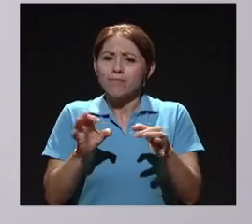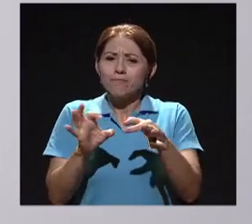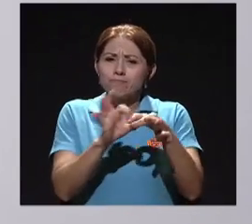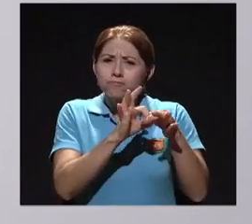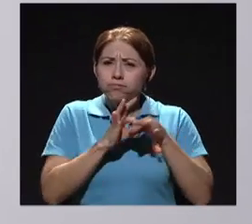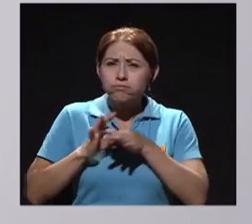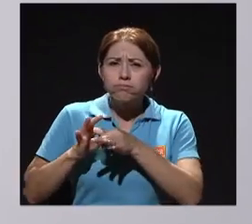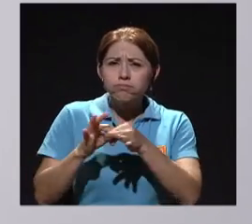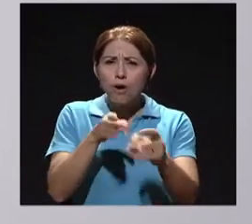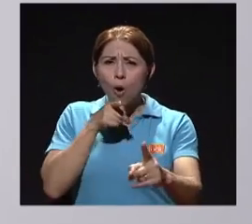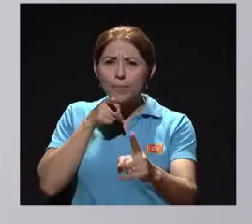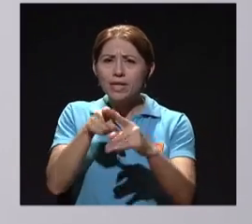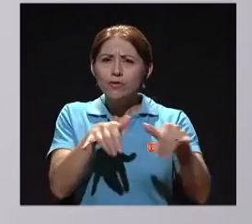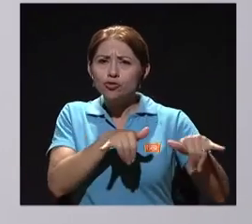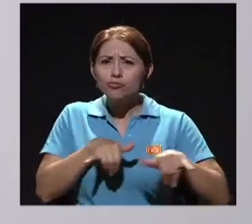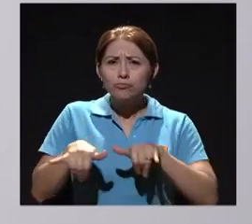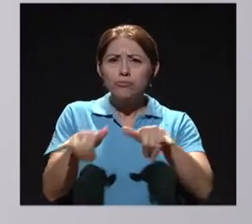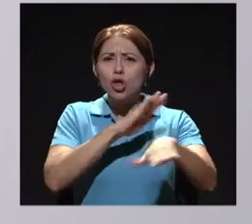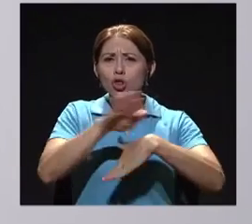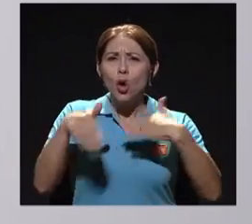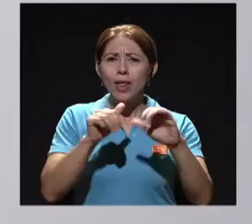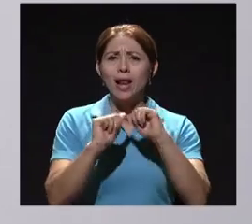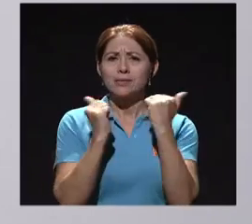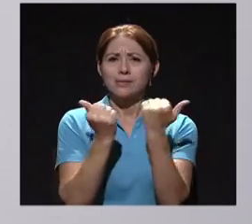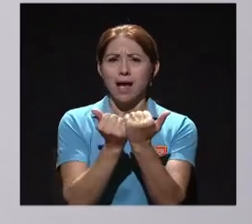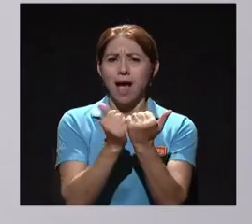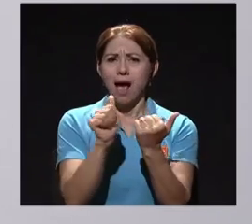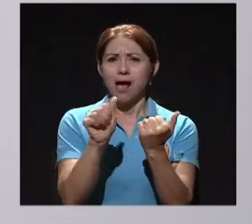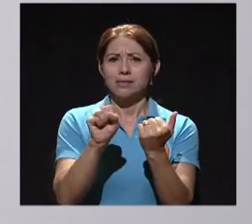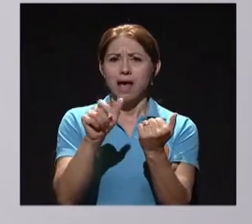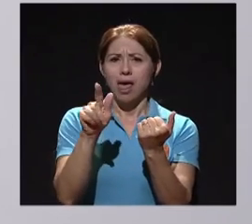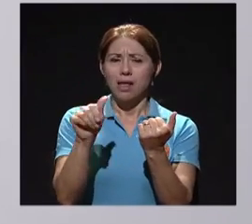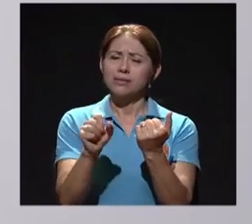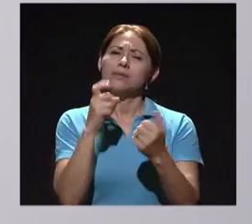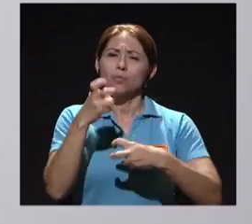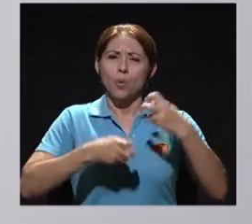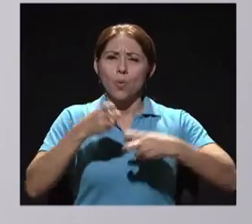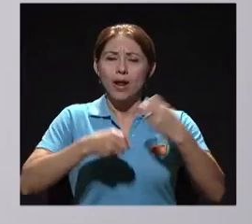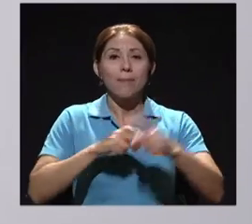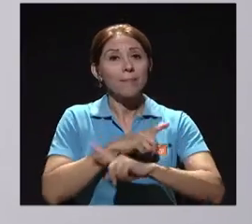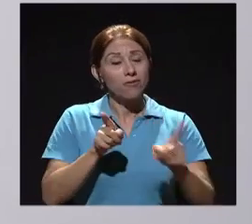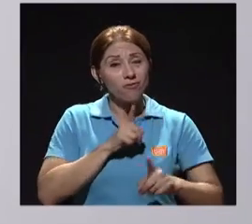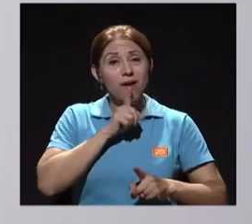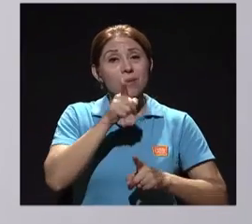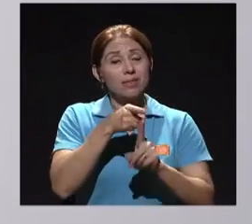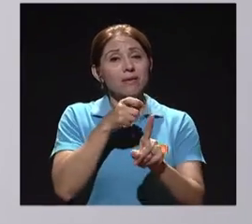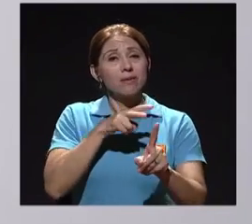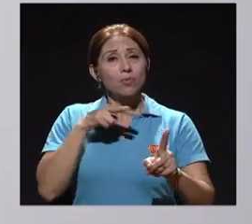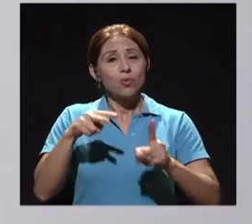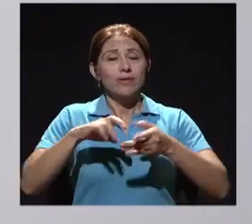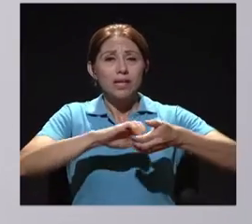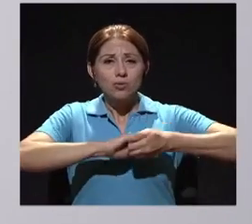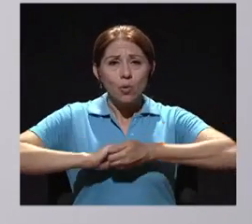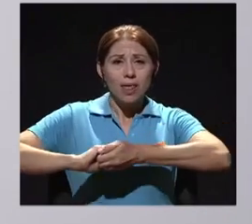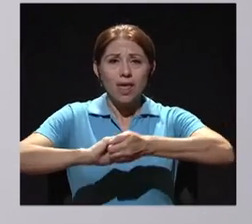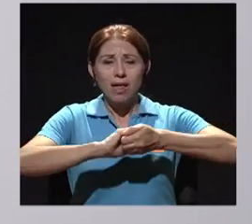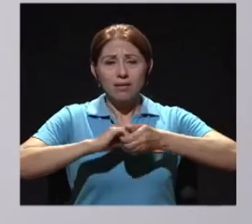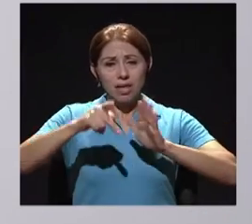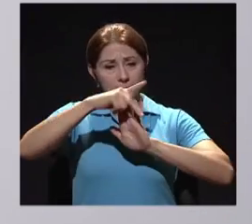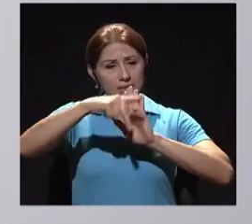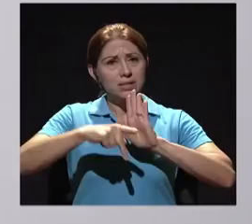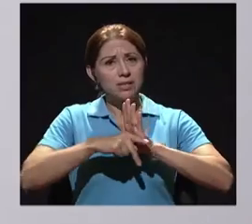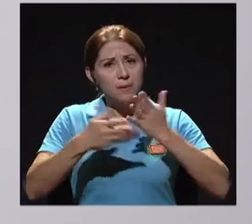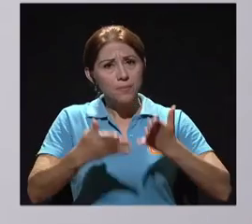comunes con todas las azadas ha sido un problema pero un programa solventable desde el punto es la solidaridad y el principio